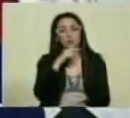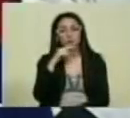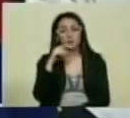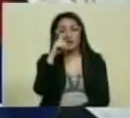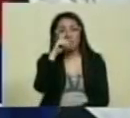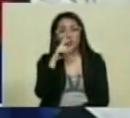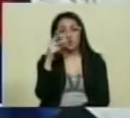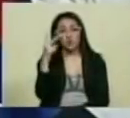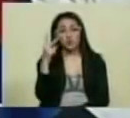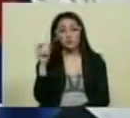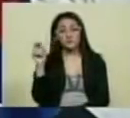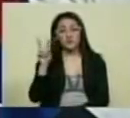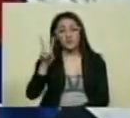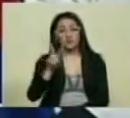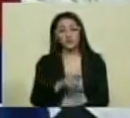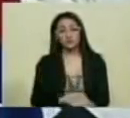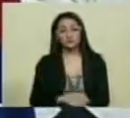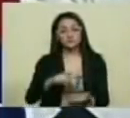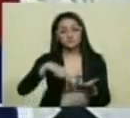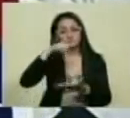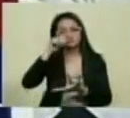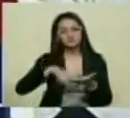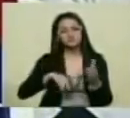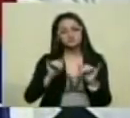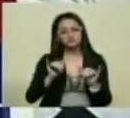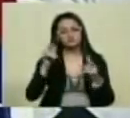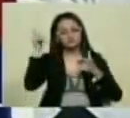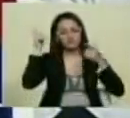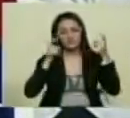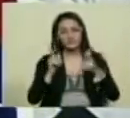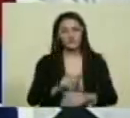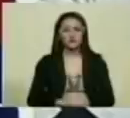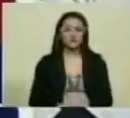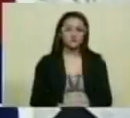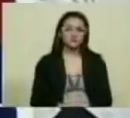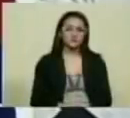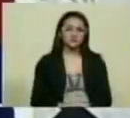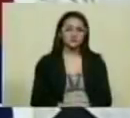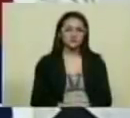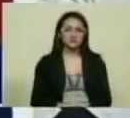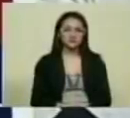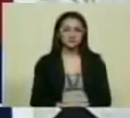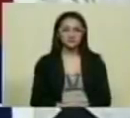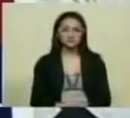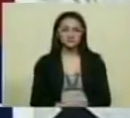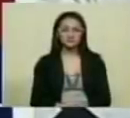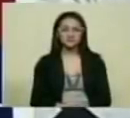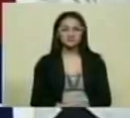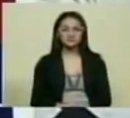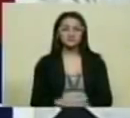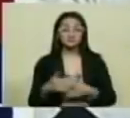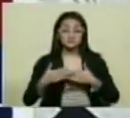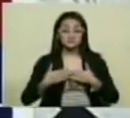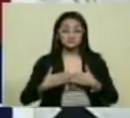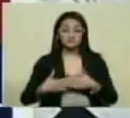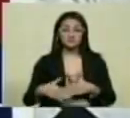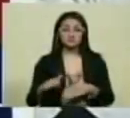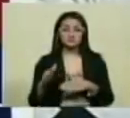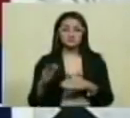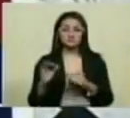2002, firmado por el comandante Hugo Chávez, cuando decreta que a partir de ese momento será